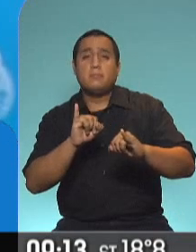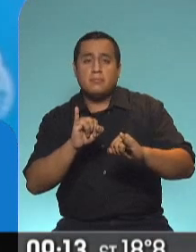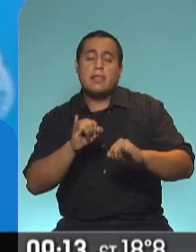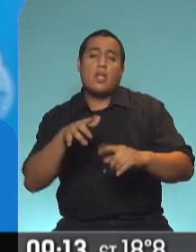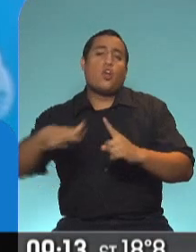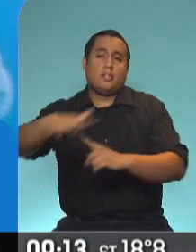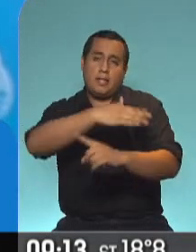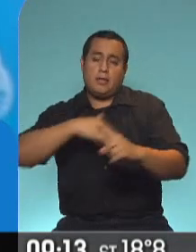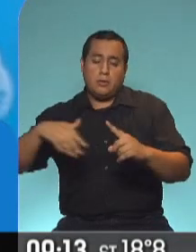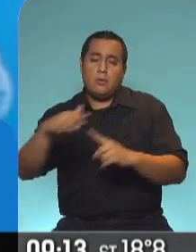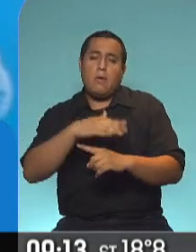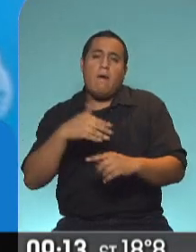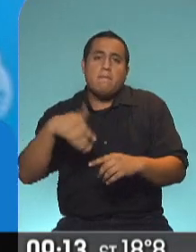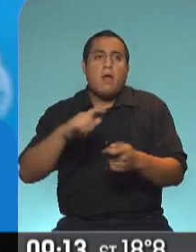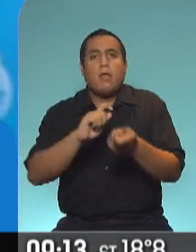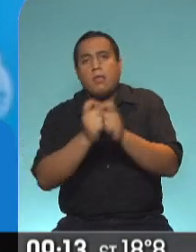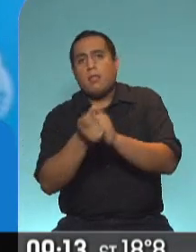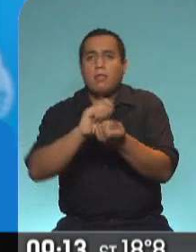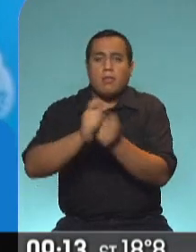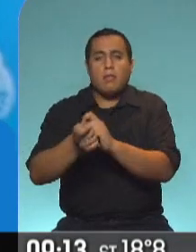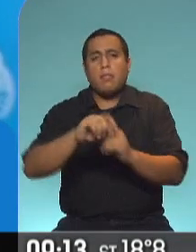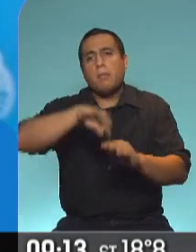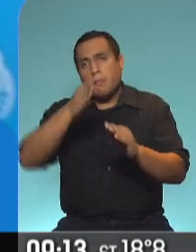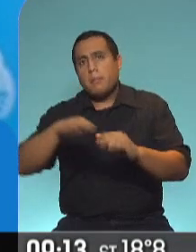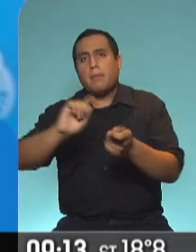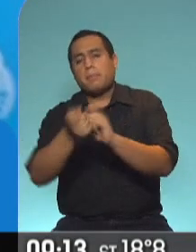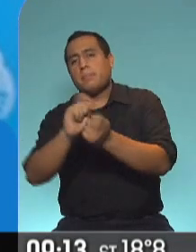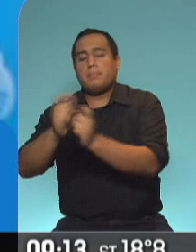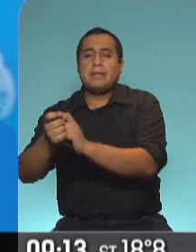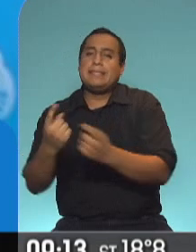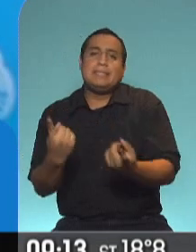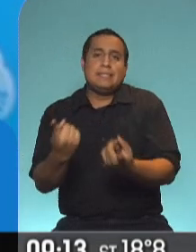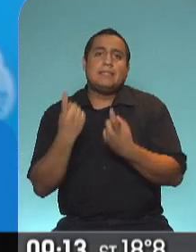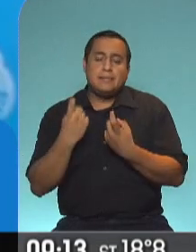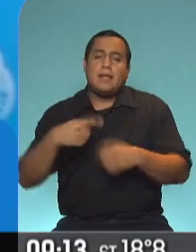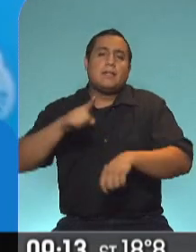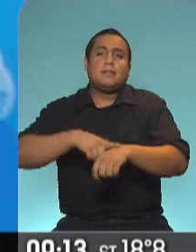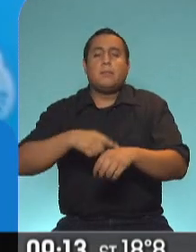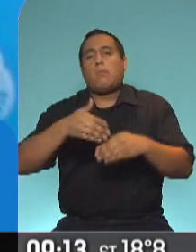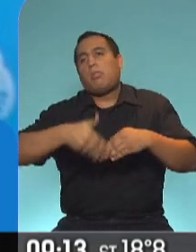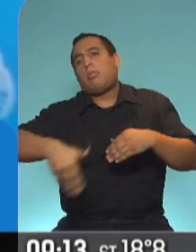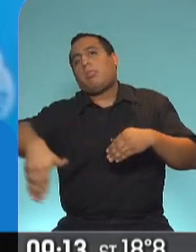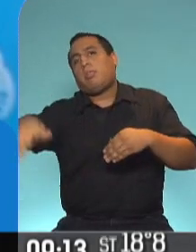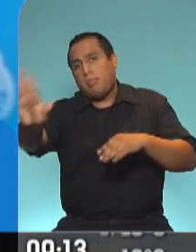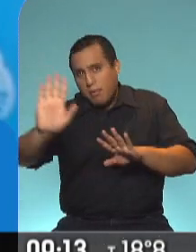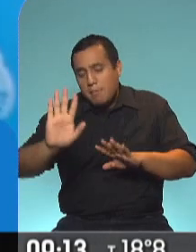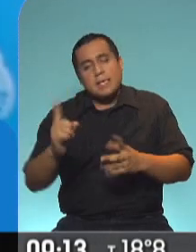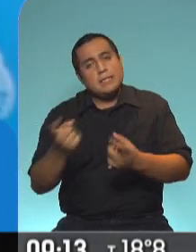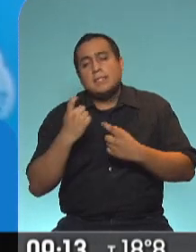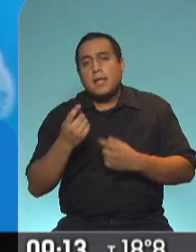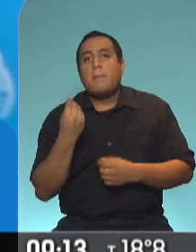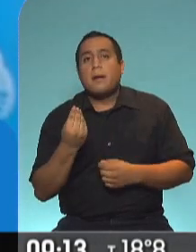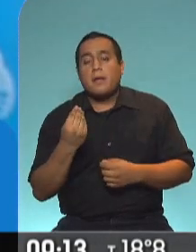realmente muchísimas variables que impactan por eso se necesita un tiempo más prolongado para poder definir